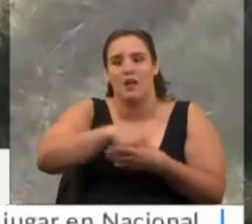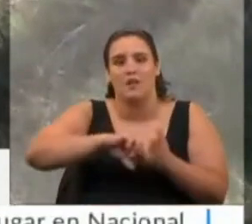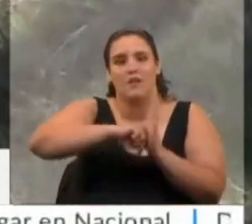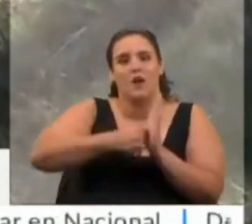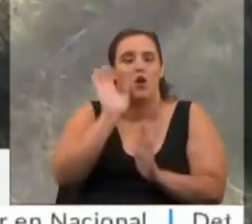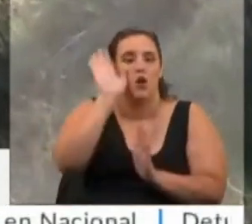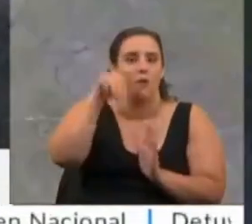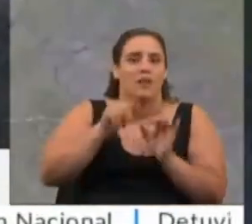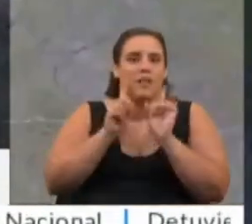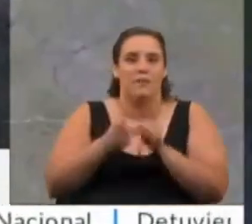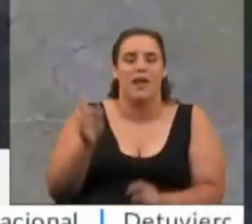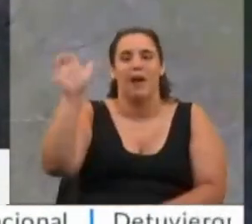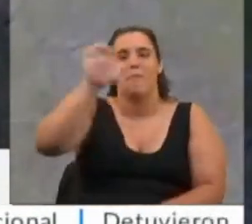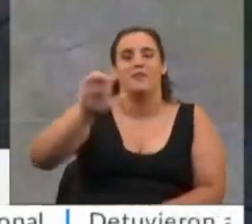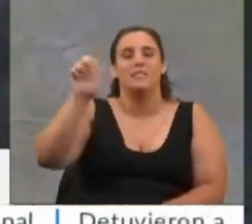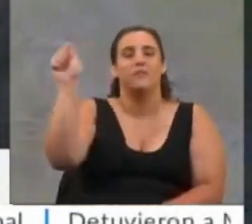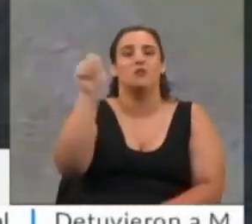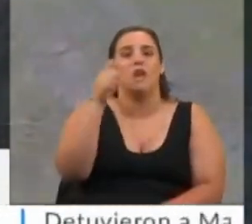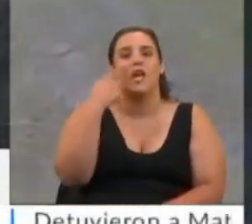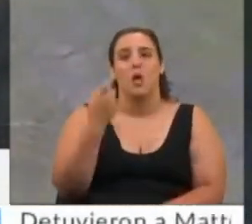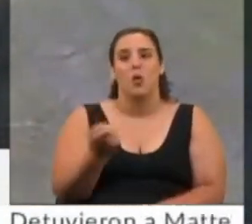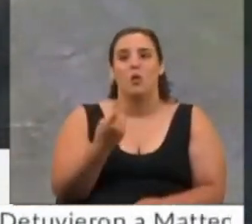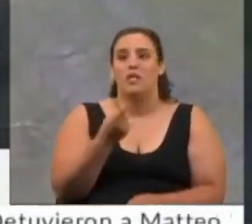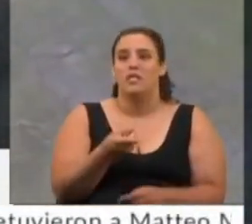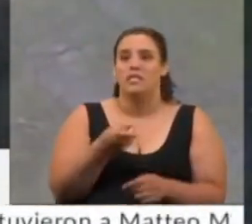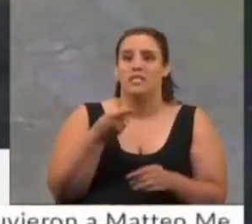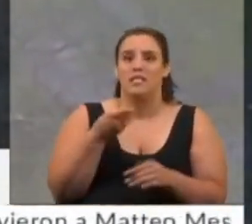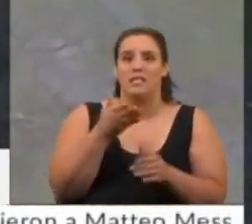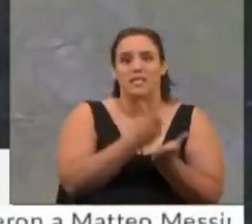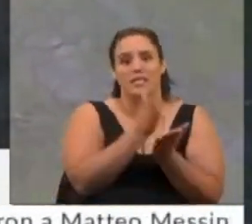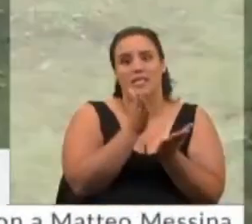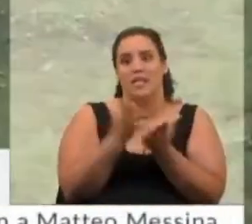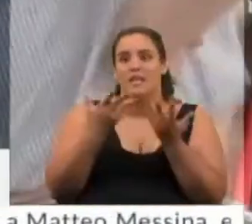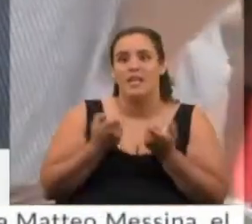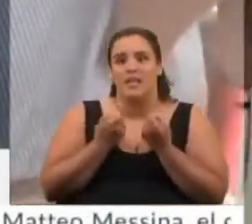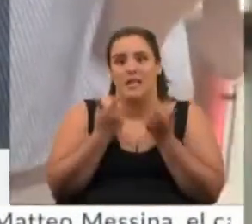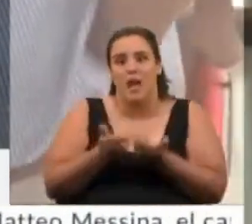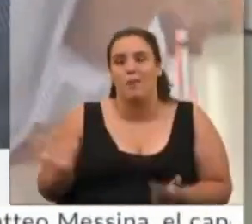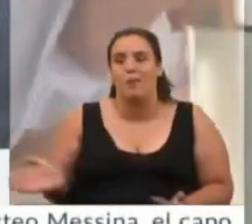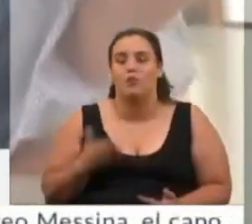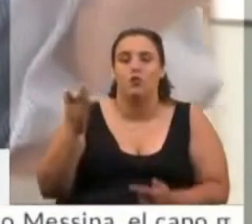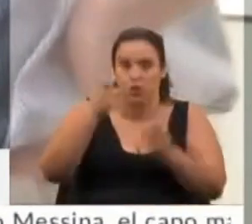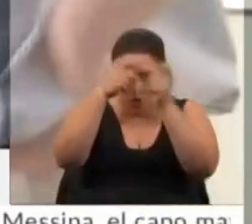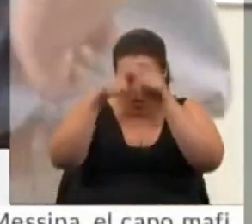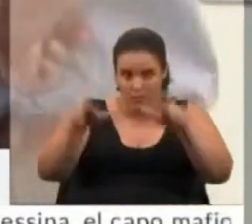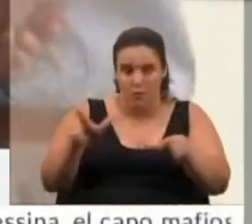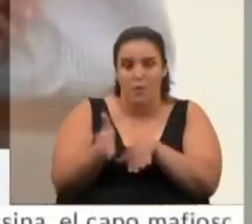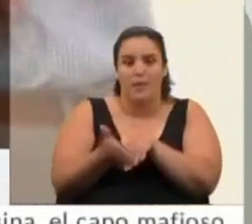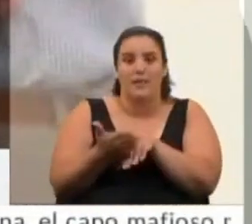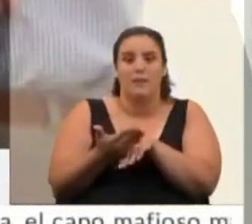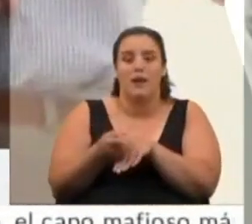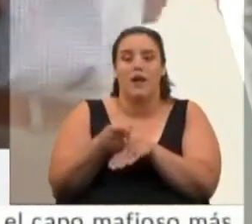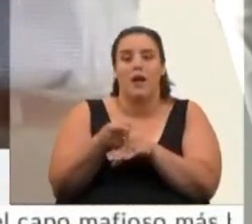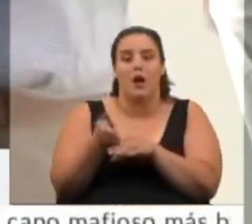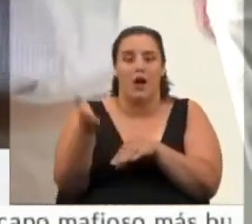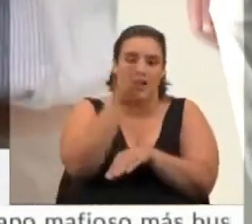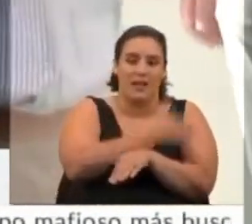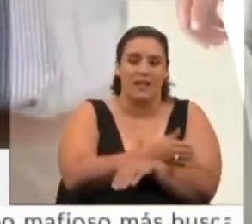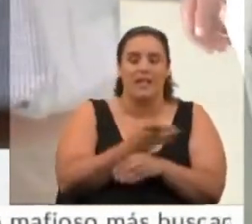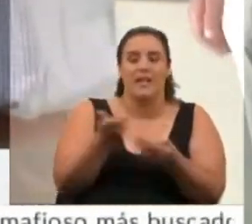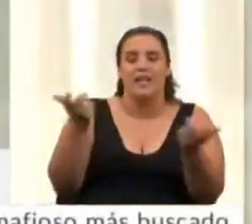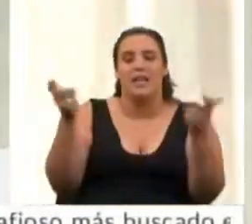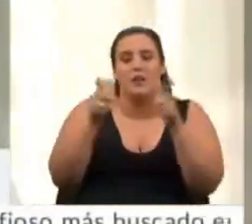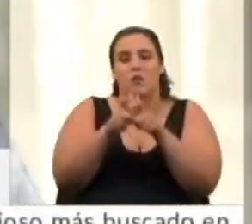las empresas públicas, teniendo en cuenta la asistencia que se prevé dar a los productores rurales. Más temprano hubo una reunión en el Ministerio de